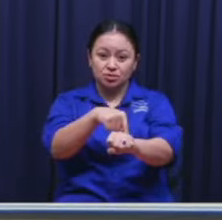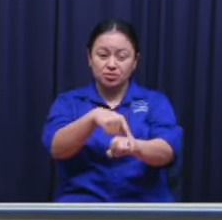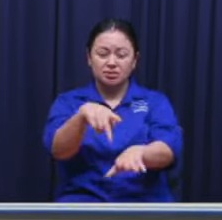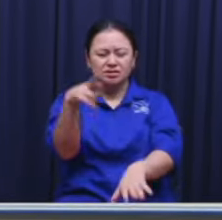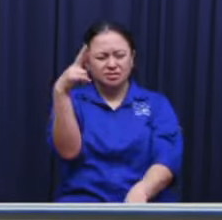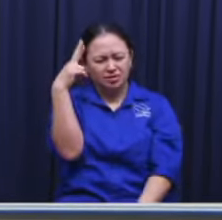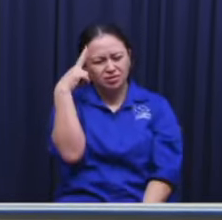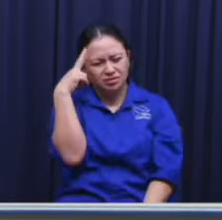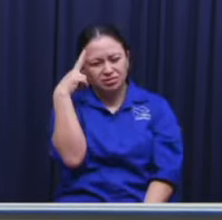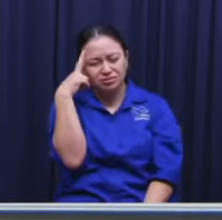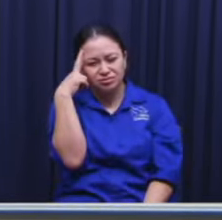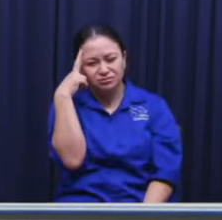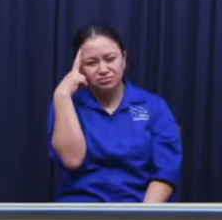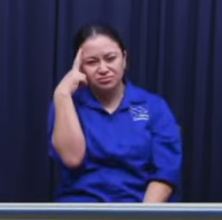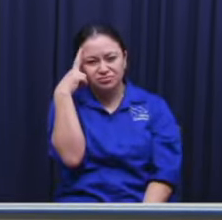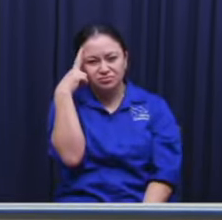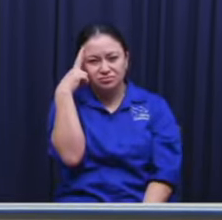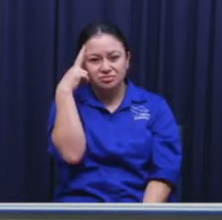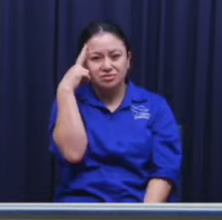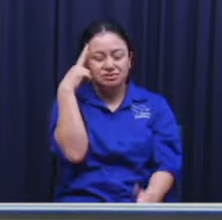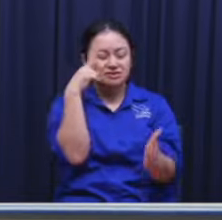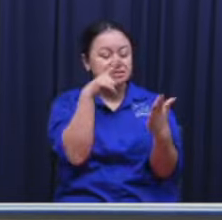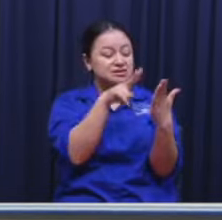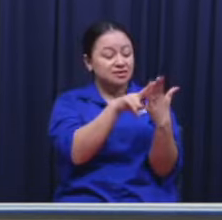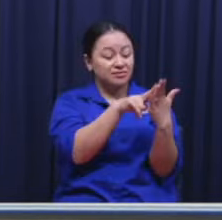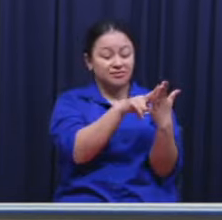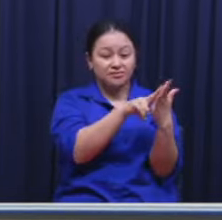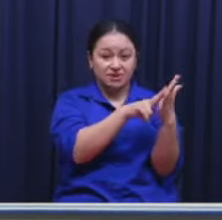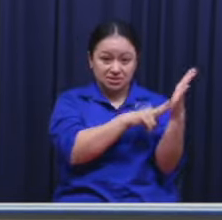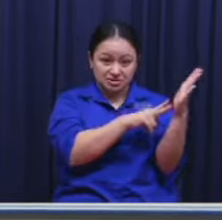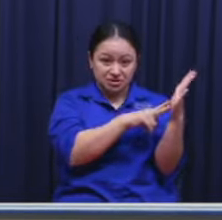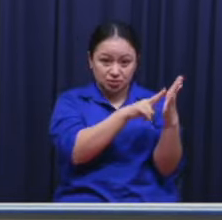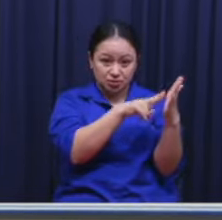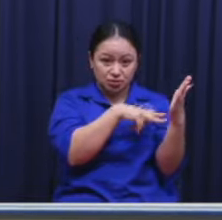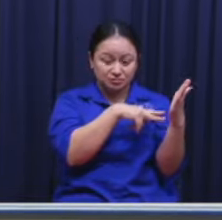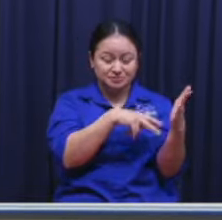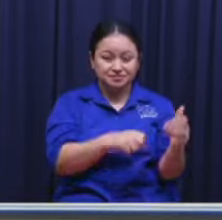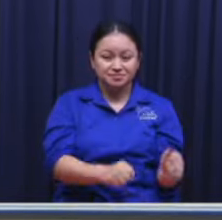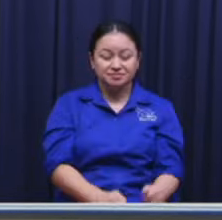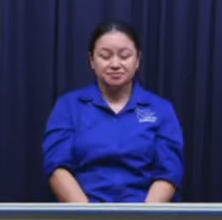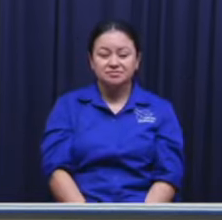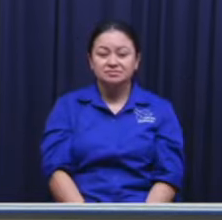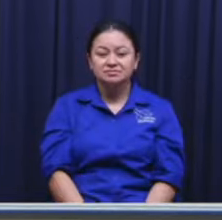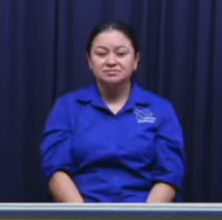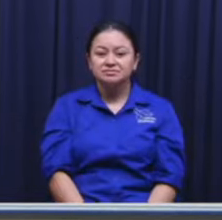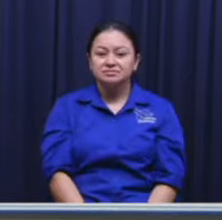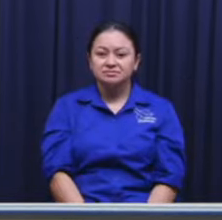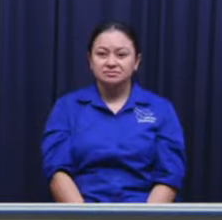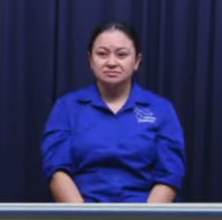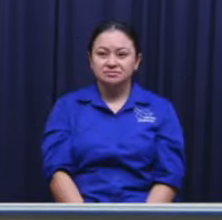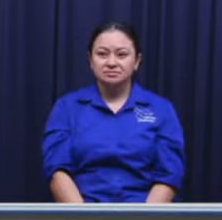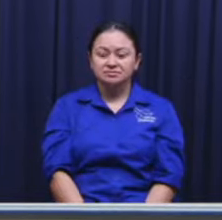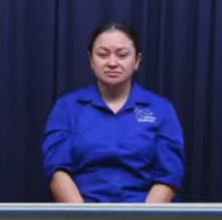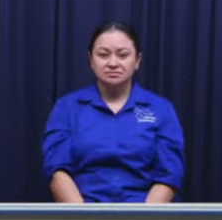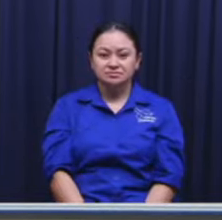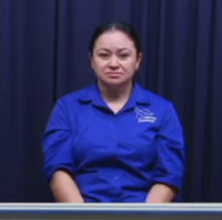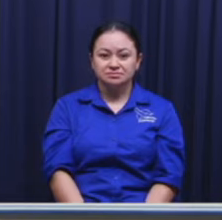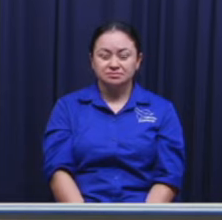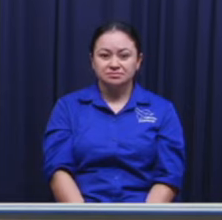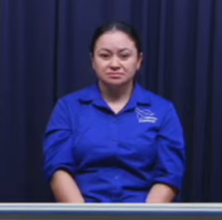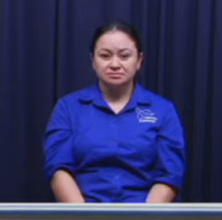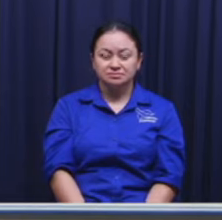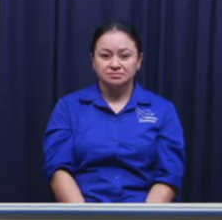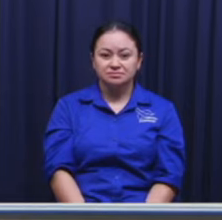más que todo este versículo. Ahorita vamos a orar primero Dios. Este versículo en